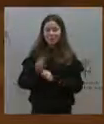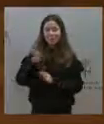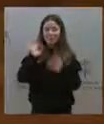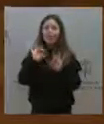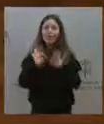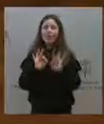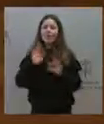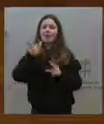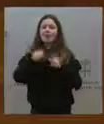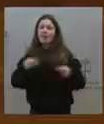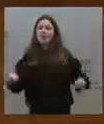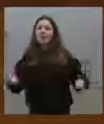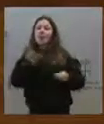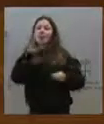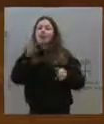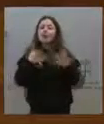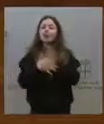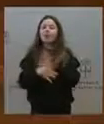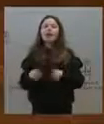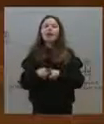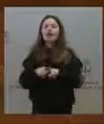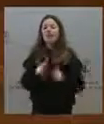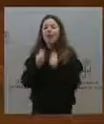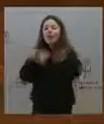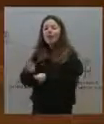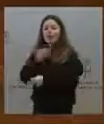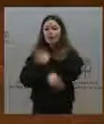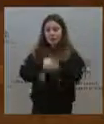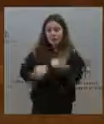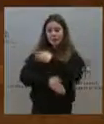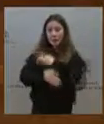privado, están detrás de la decadencia del Principado de Asturias?